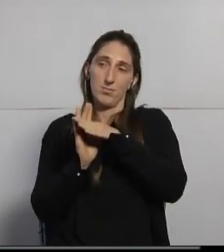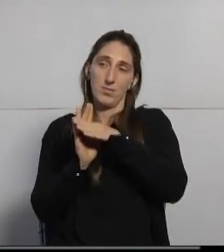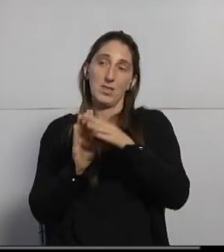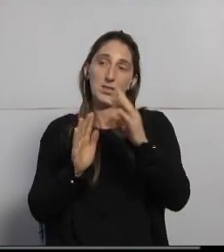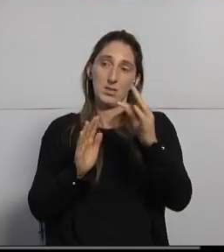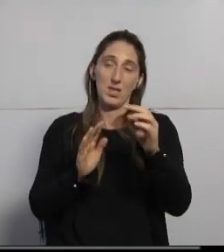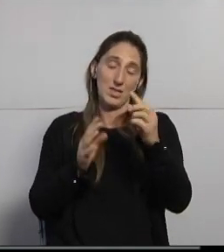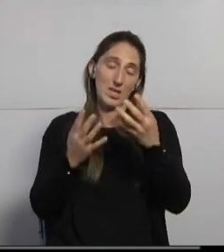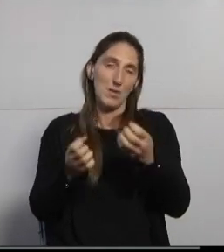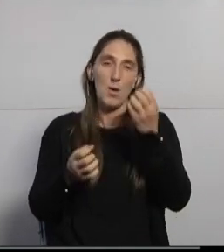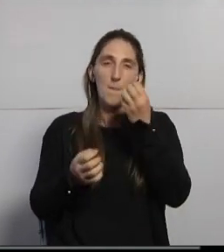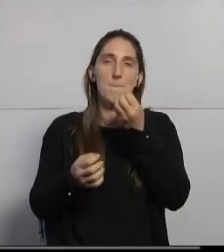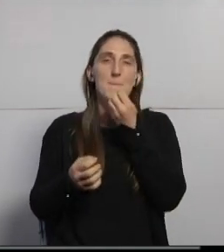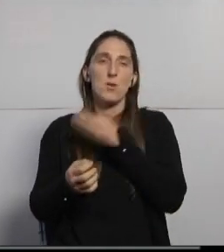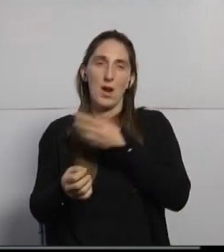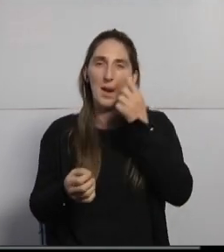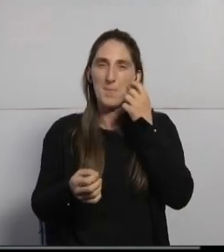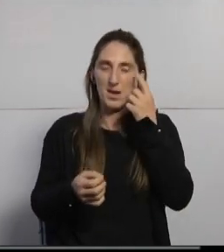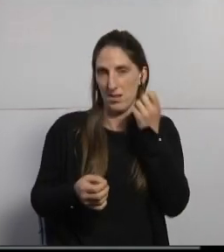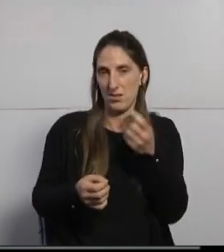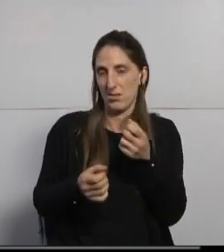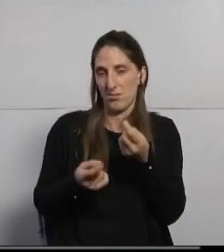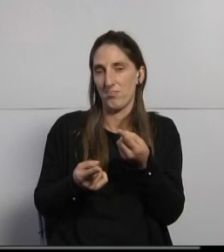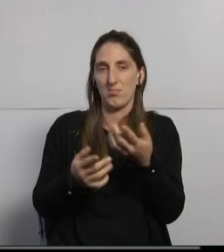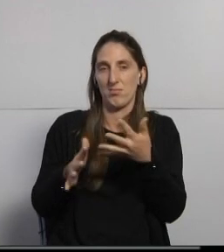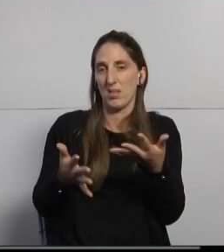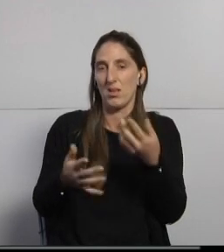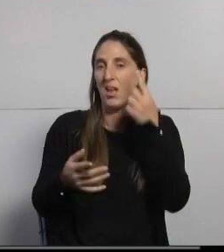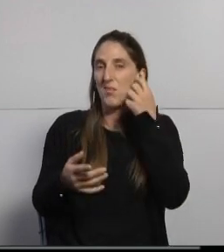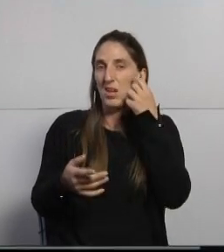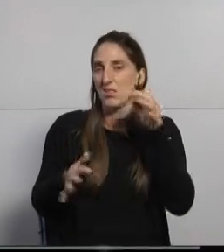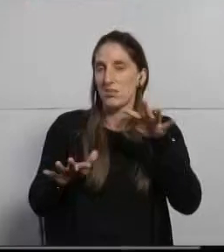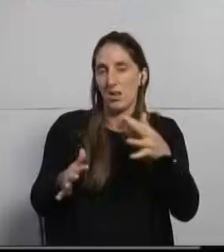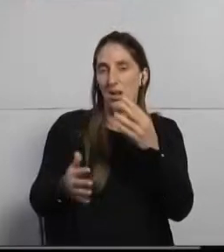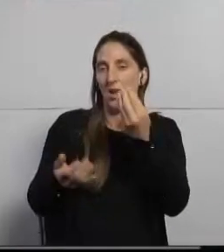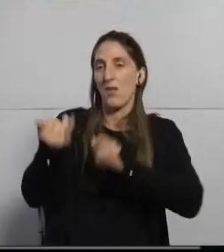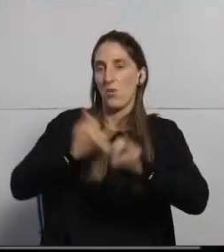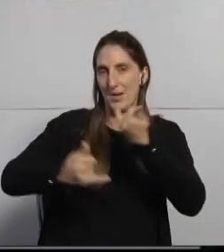través de la experiencia. ¿Qué va a hacer esa experiencia? Ni más ni menos que datos, ¿sí?